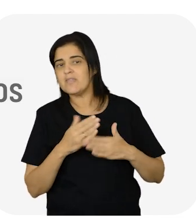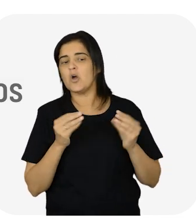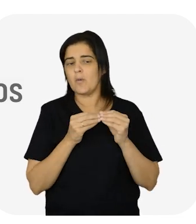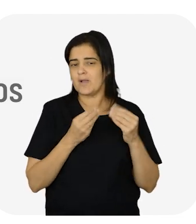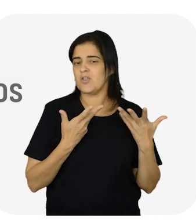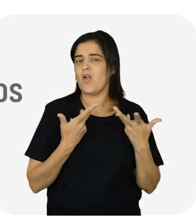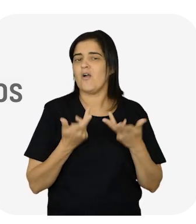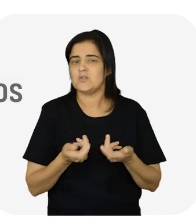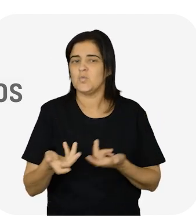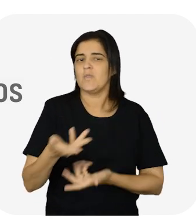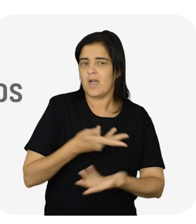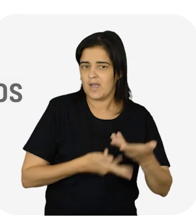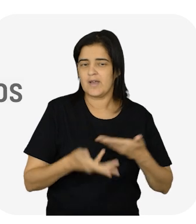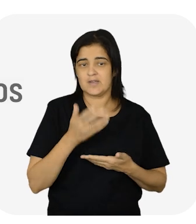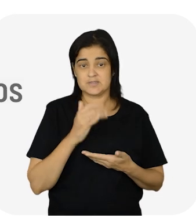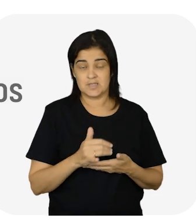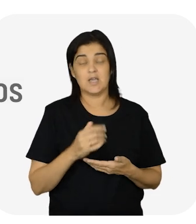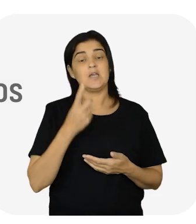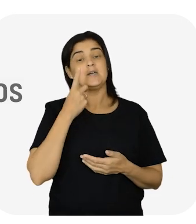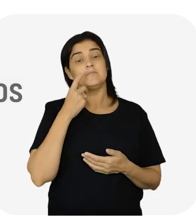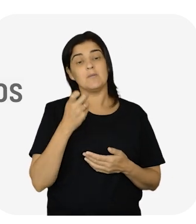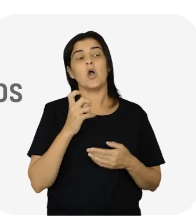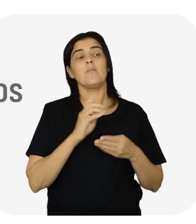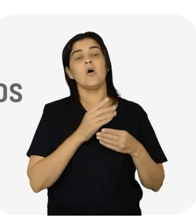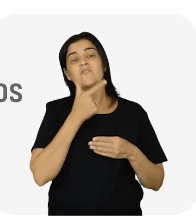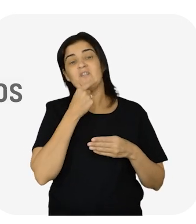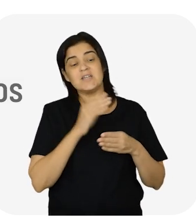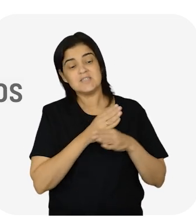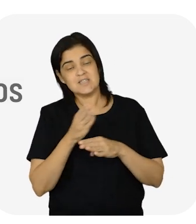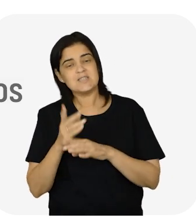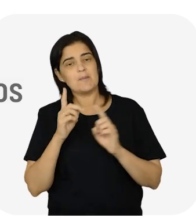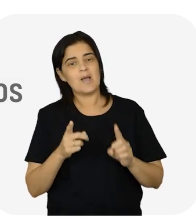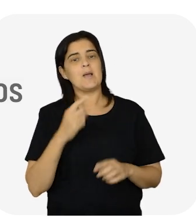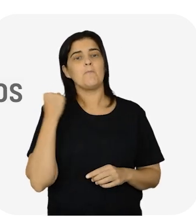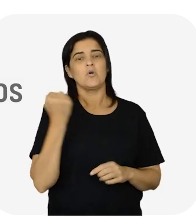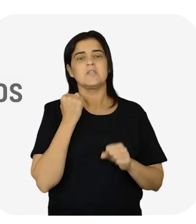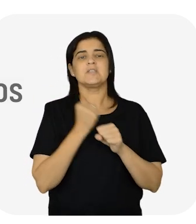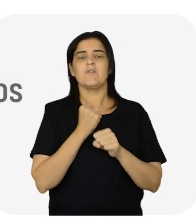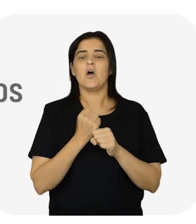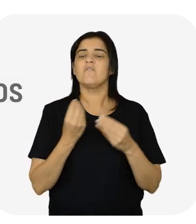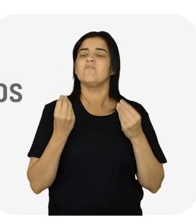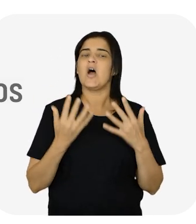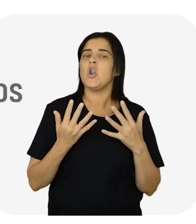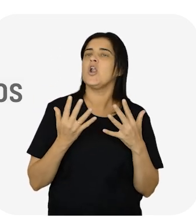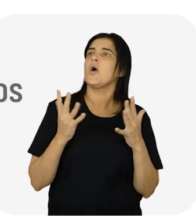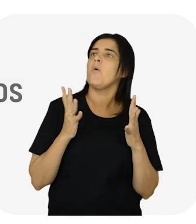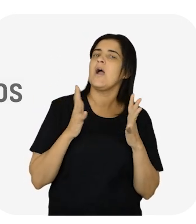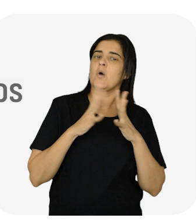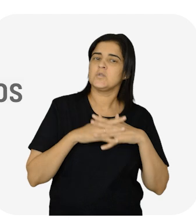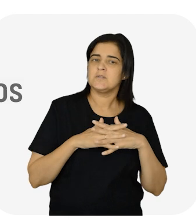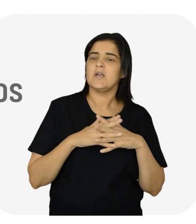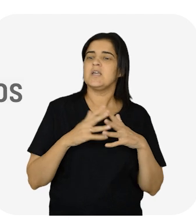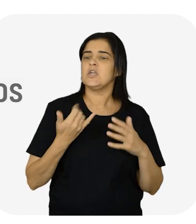ejemplo, y destacan como facilitador también la importancia de trabajar los valores inclusivos y prácticas